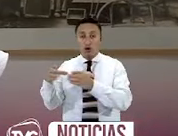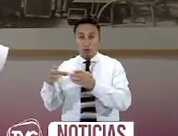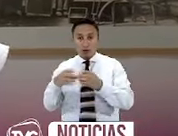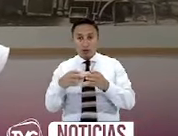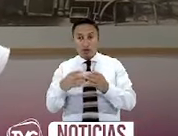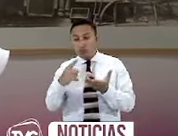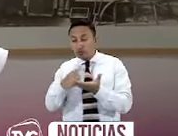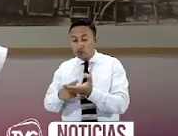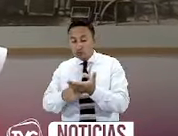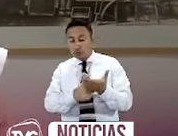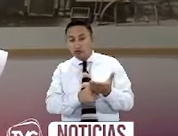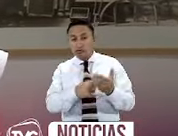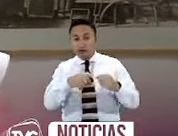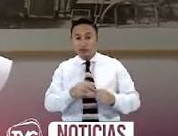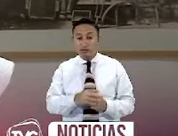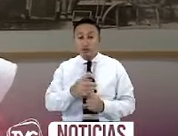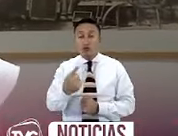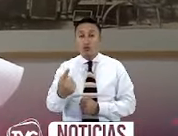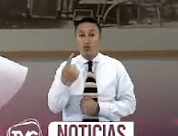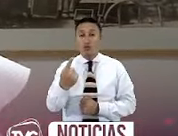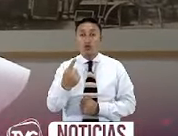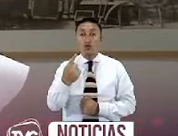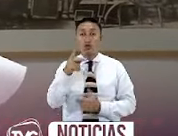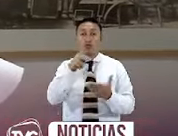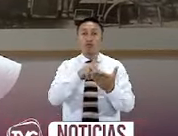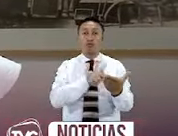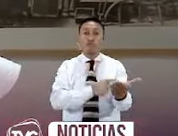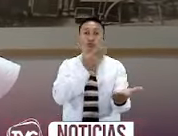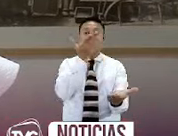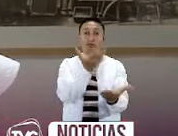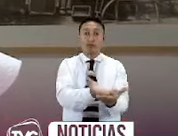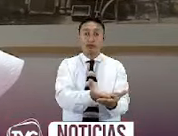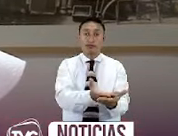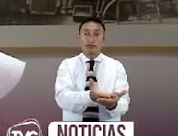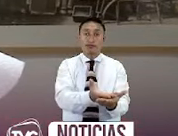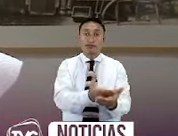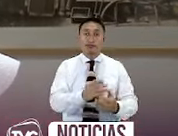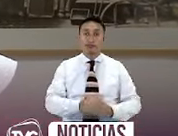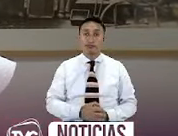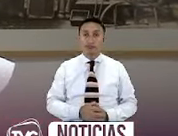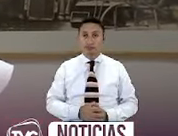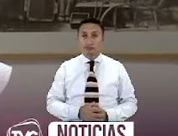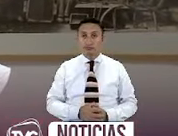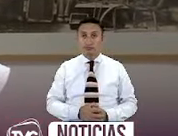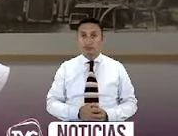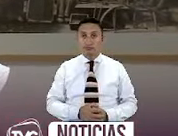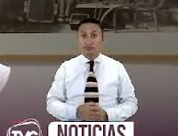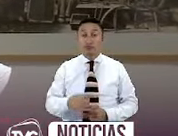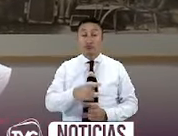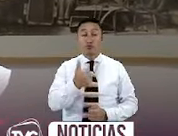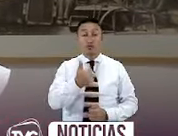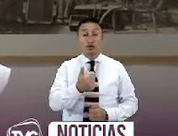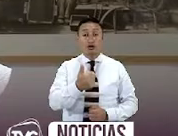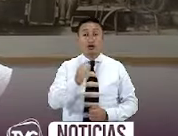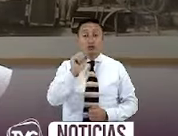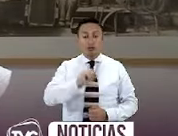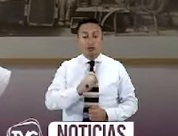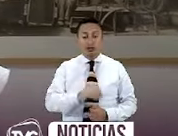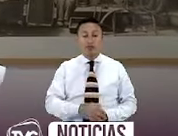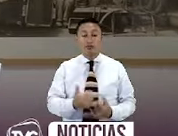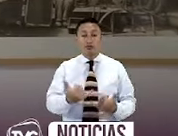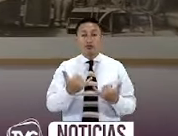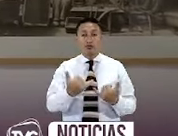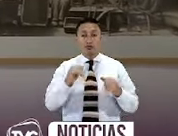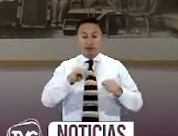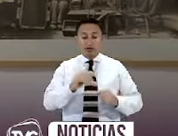para hacer un solo capítulo en el Código Municipal, lo cual es pertinente, y vamos a legislar ahora sí